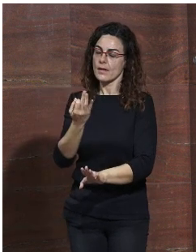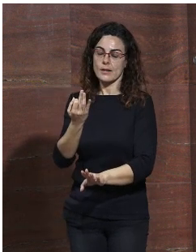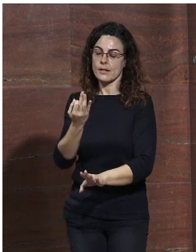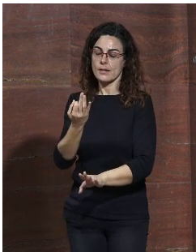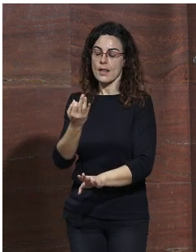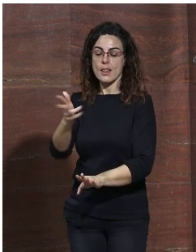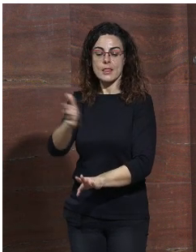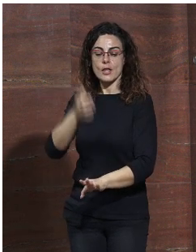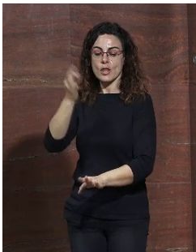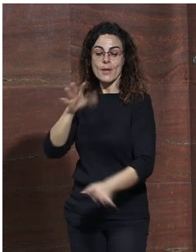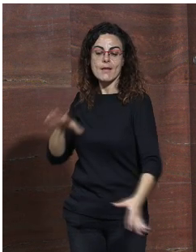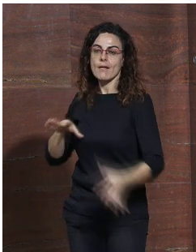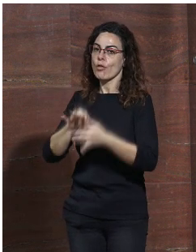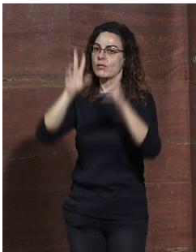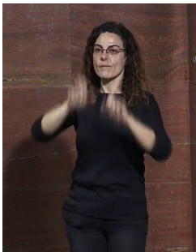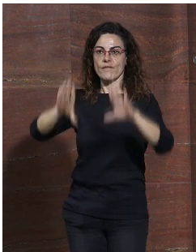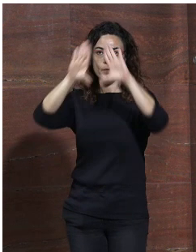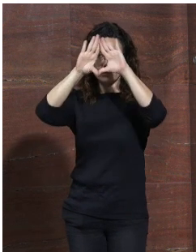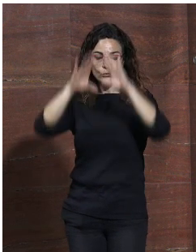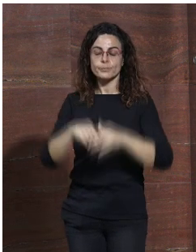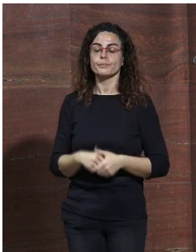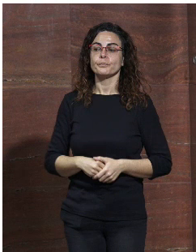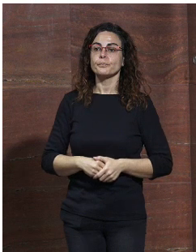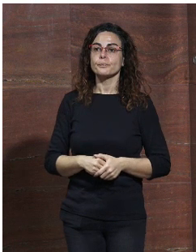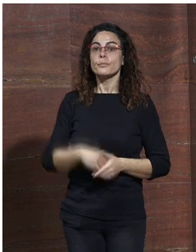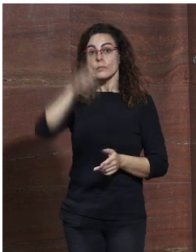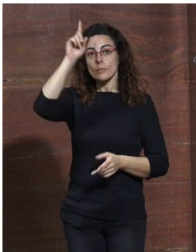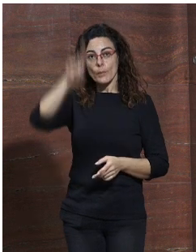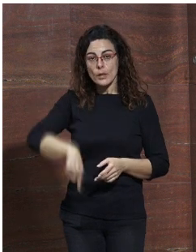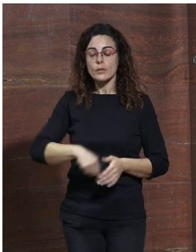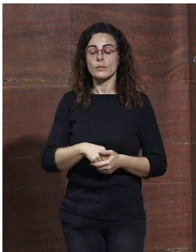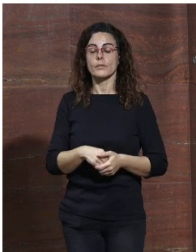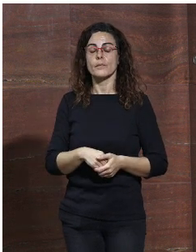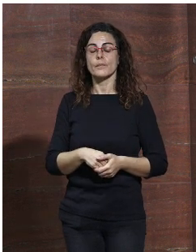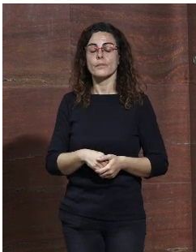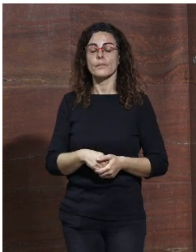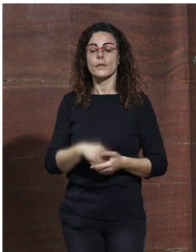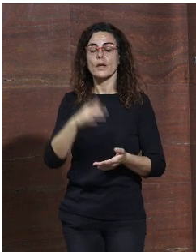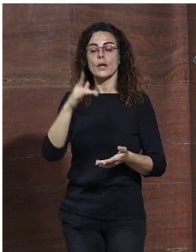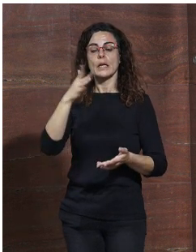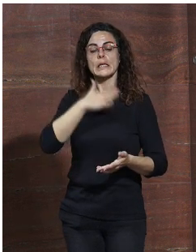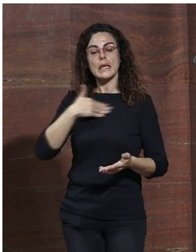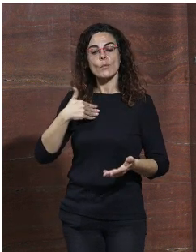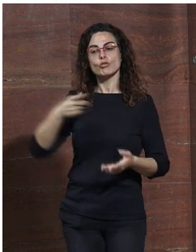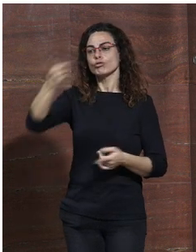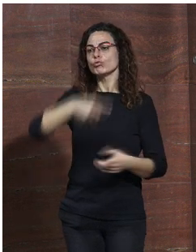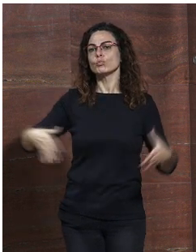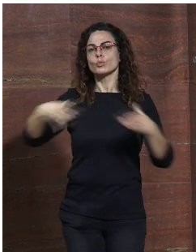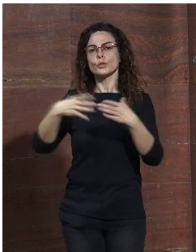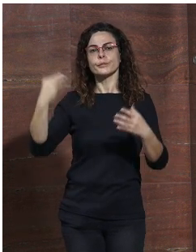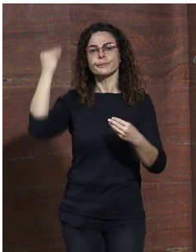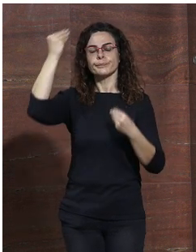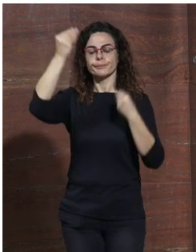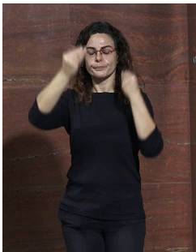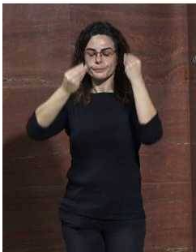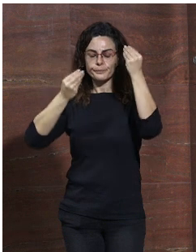sí del feminismo. También hoy estamos aquí para hacer una reflexión colectiva sobre